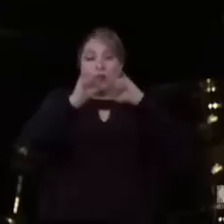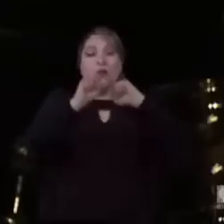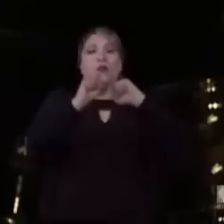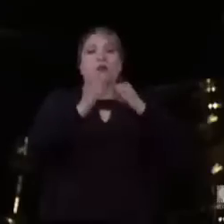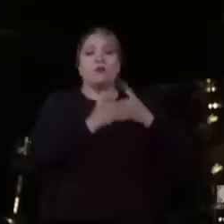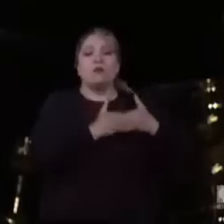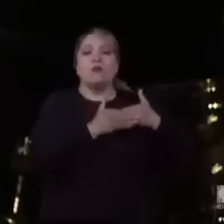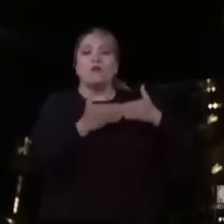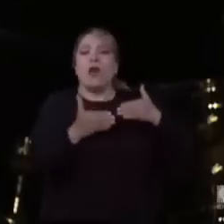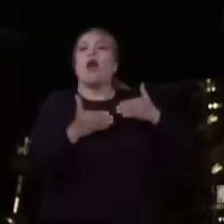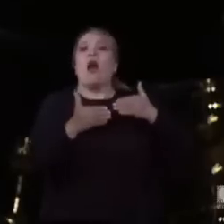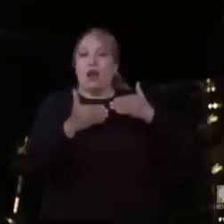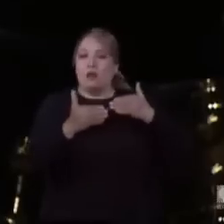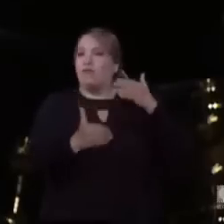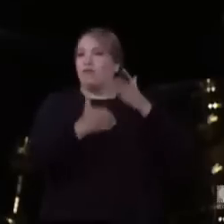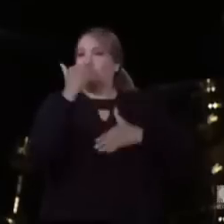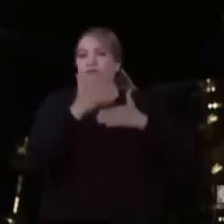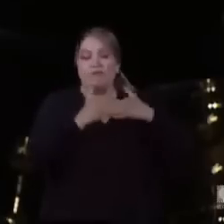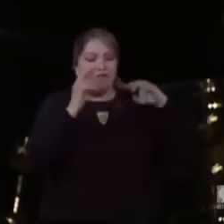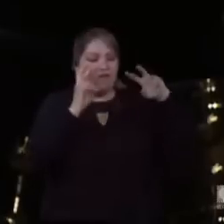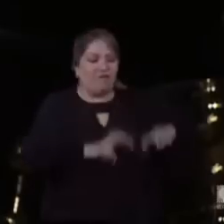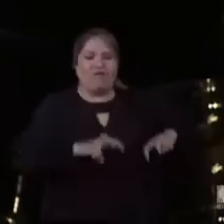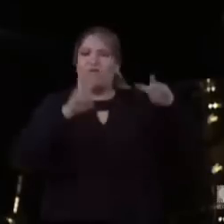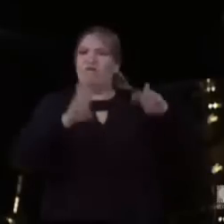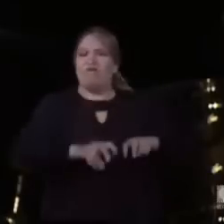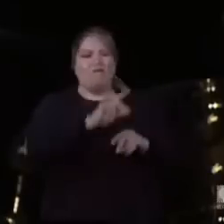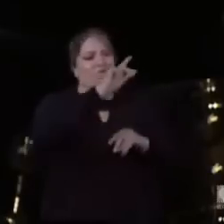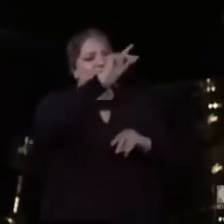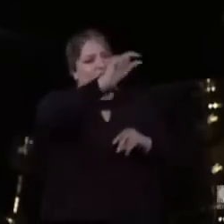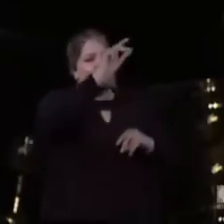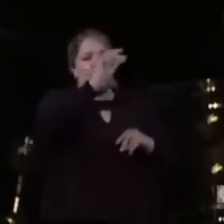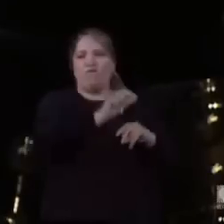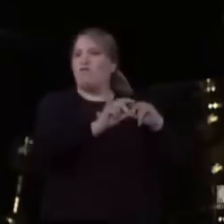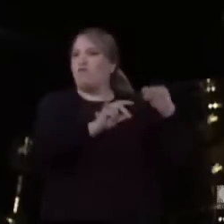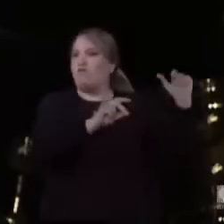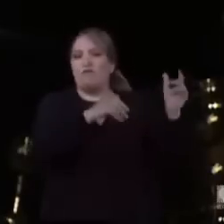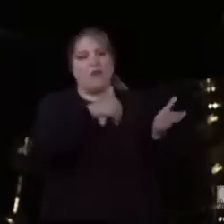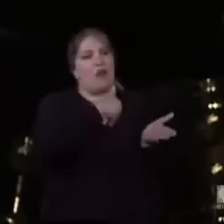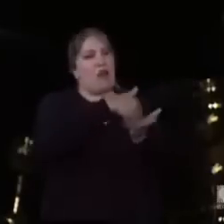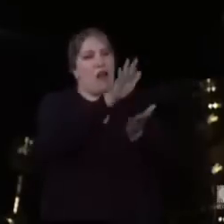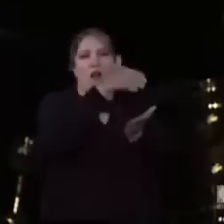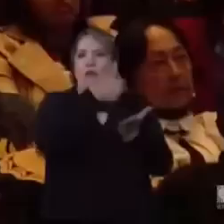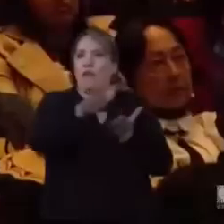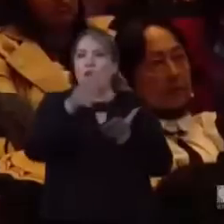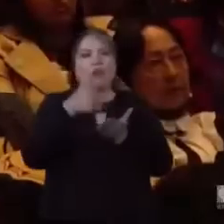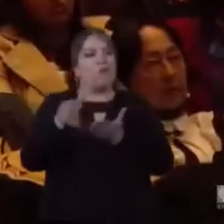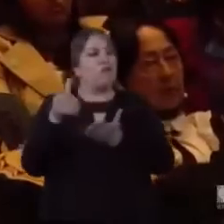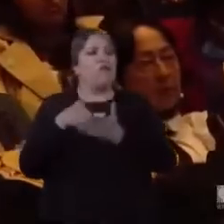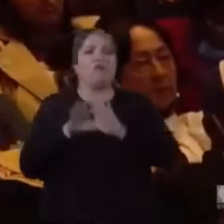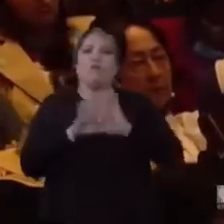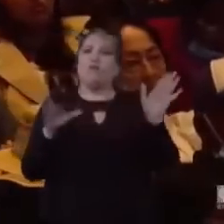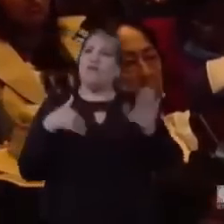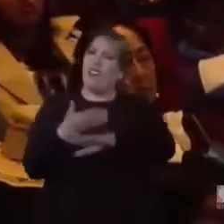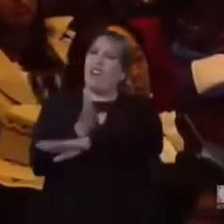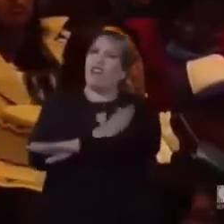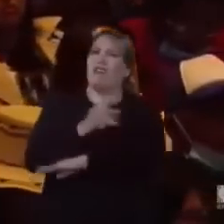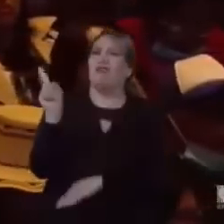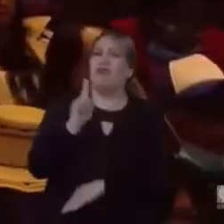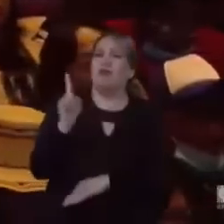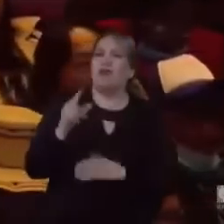Estos esfuerzos dieron lugar a la investigación y la expulsión de los militares. ¿Por qué no lo hicieron